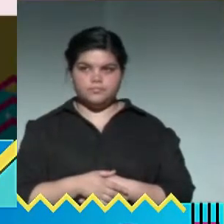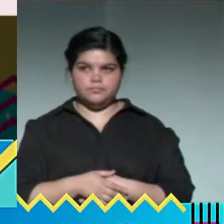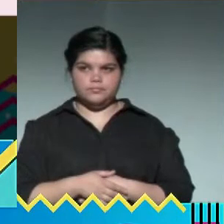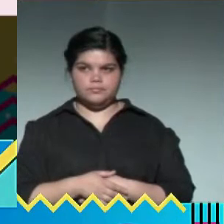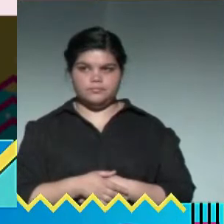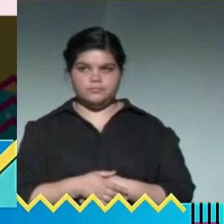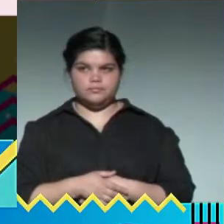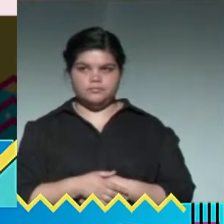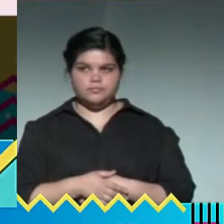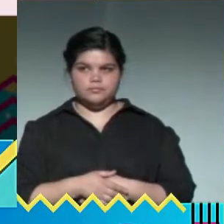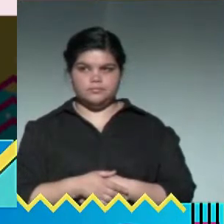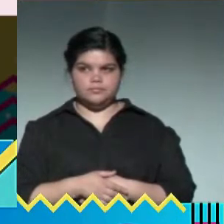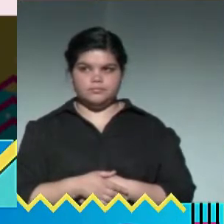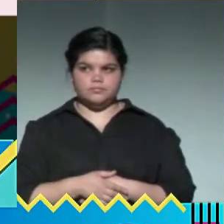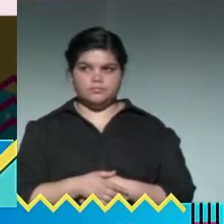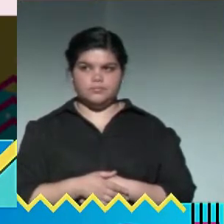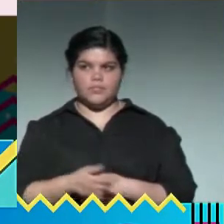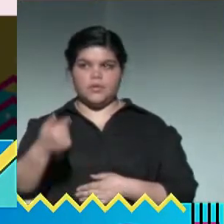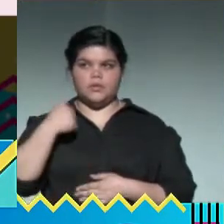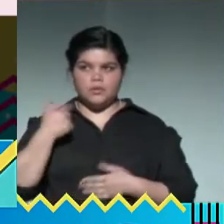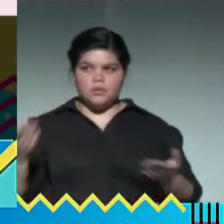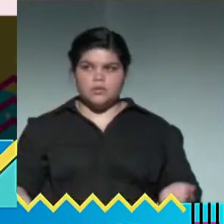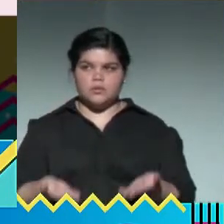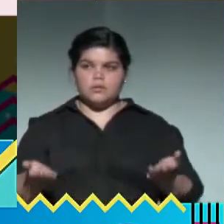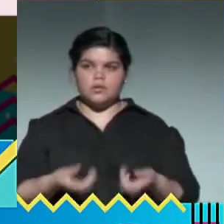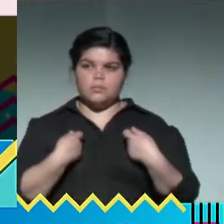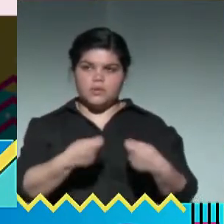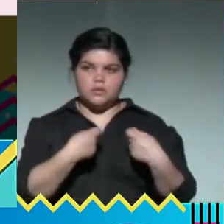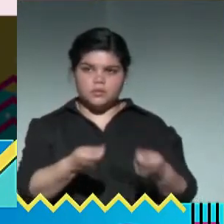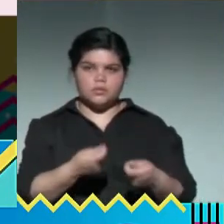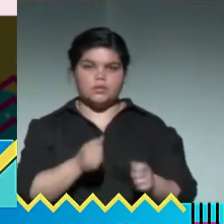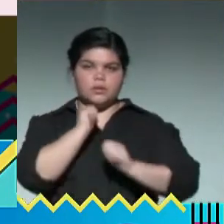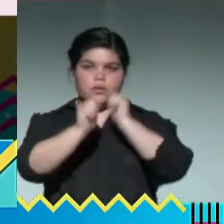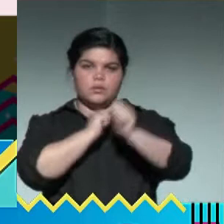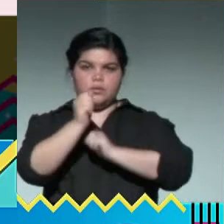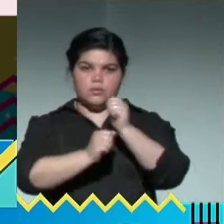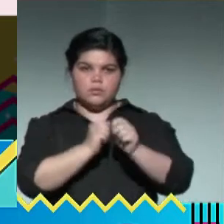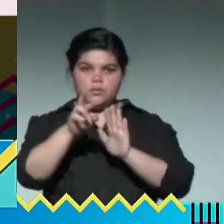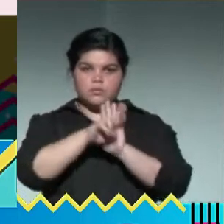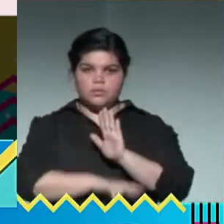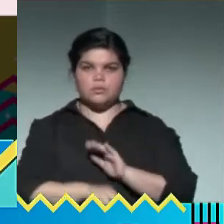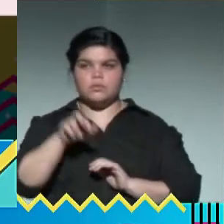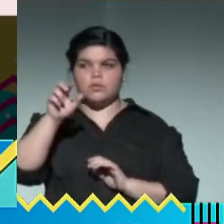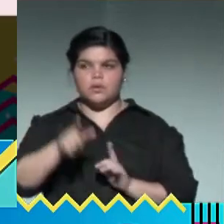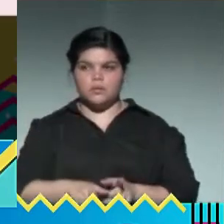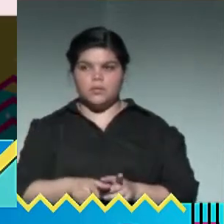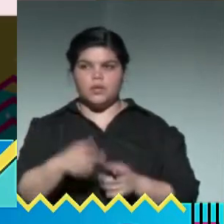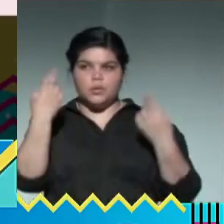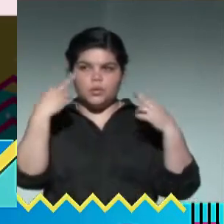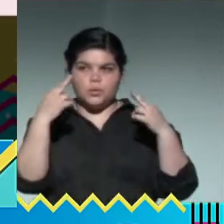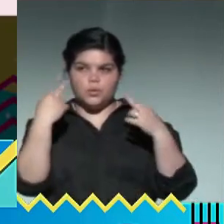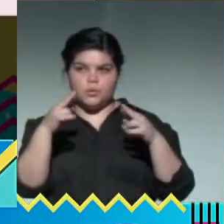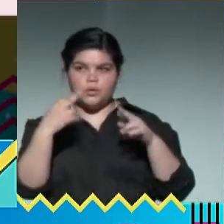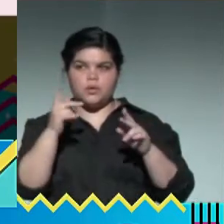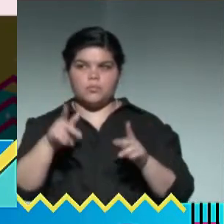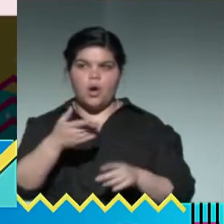han ido poniendo. Yo incentivaría la inversión, la industria de software, el turismo, revisar el rol del Estado para ser